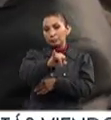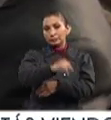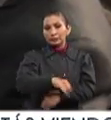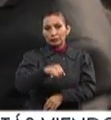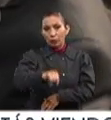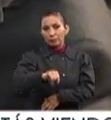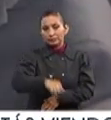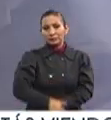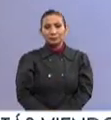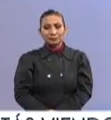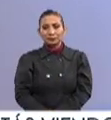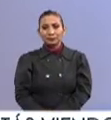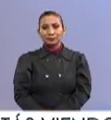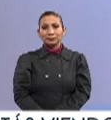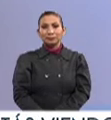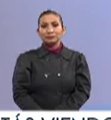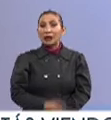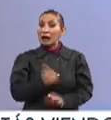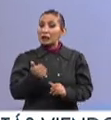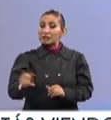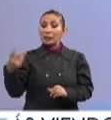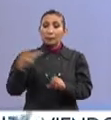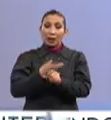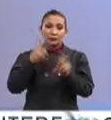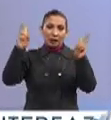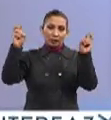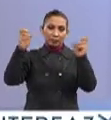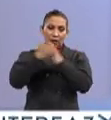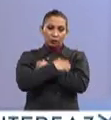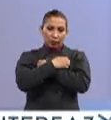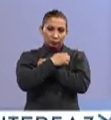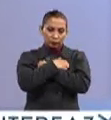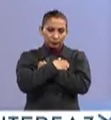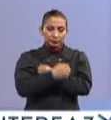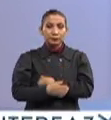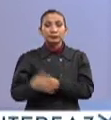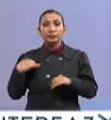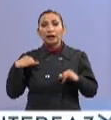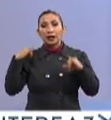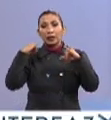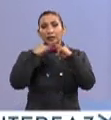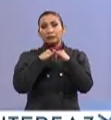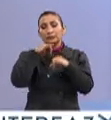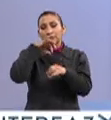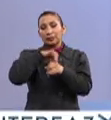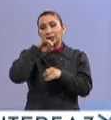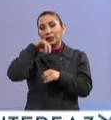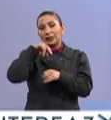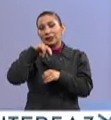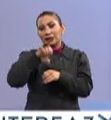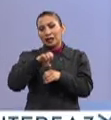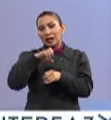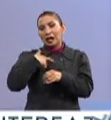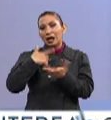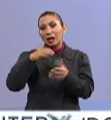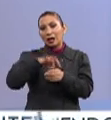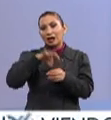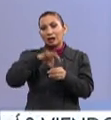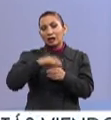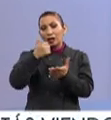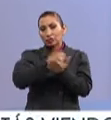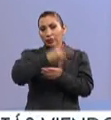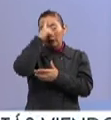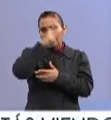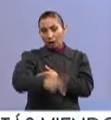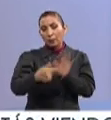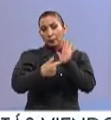jueves. Pues así las cosas en materia educativa. Y el Instituto Electoral, permítame decirles, el Instituto Electoral de la